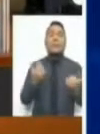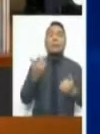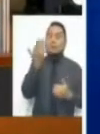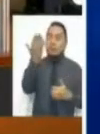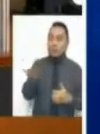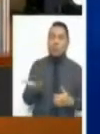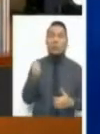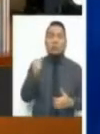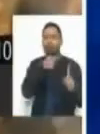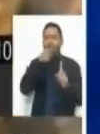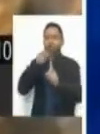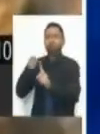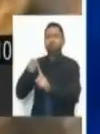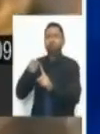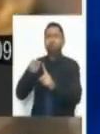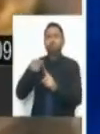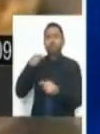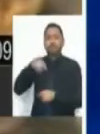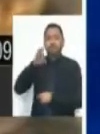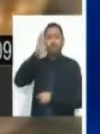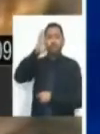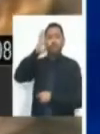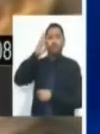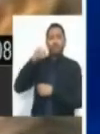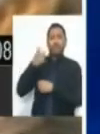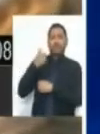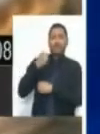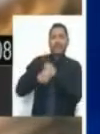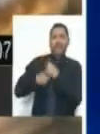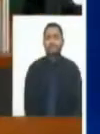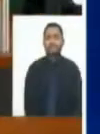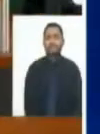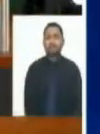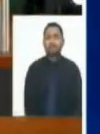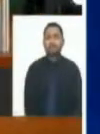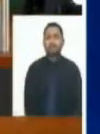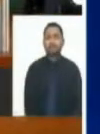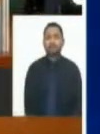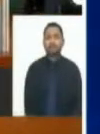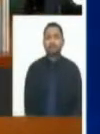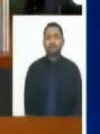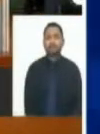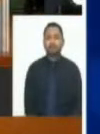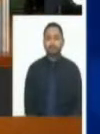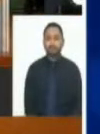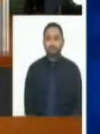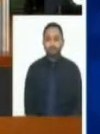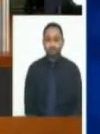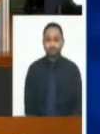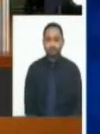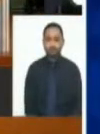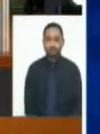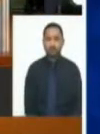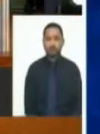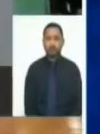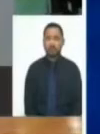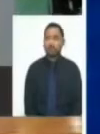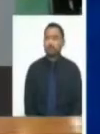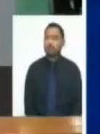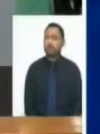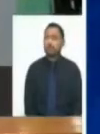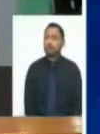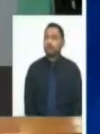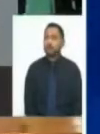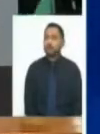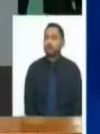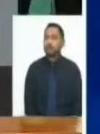Ya, y usted, que además tiene tanta experiencia en política, cuando la escuchaba ayer, ¿no?, ofreciendo el bono de oxígeno, ofreciendo los 10.000 soles para las familias que han